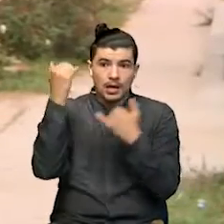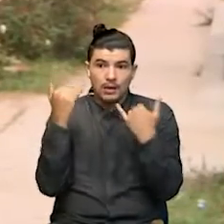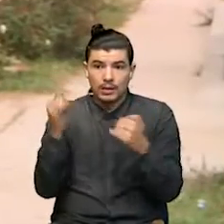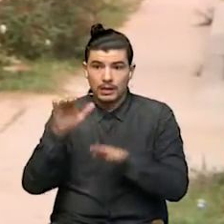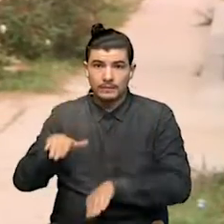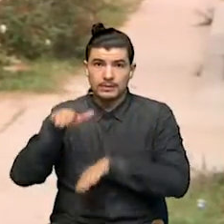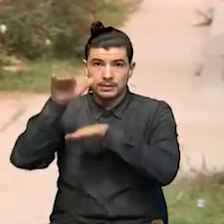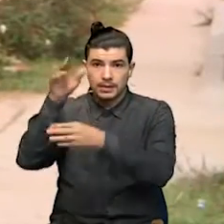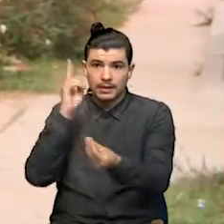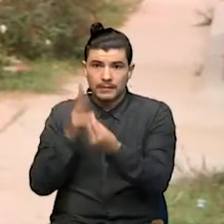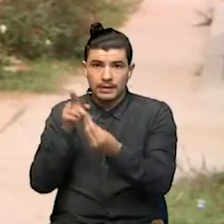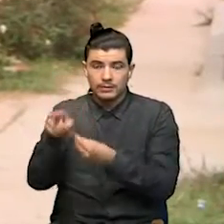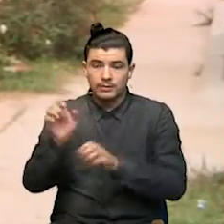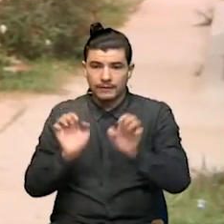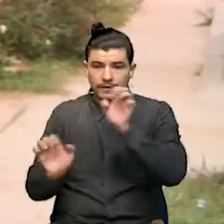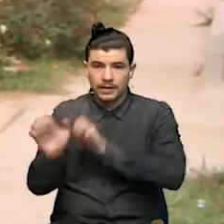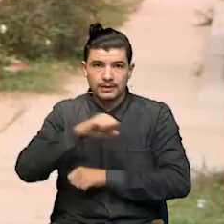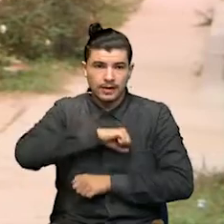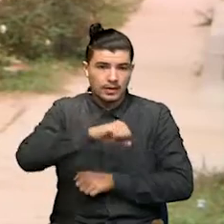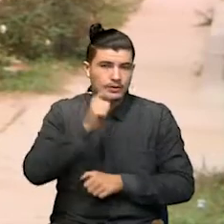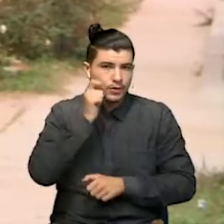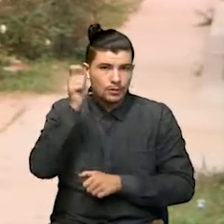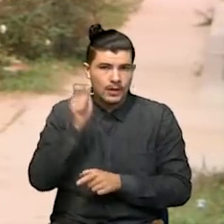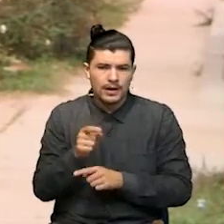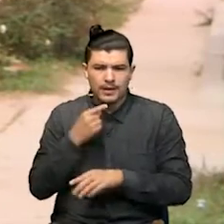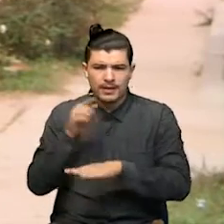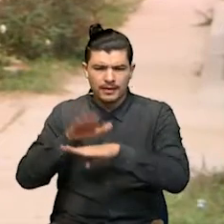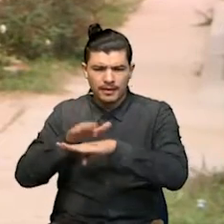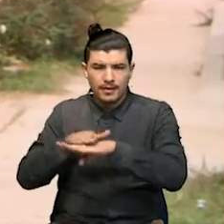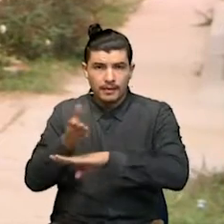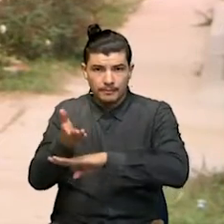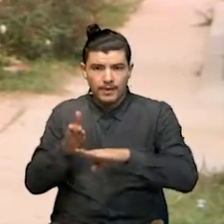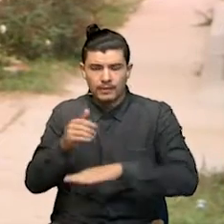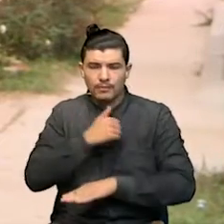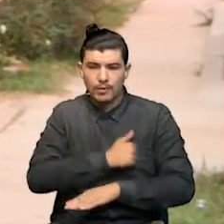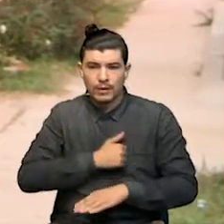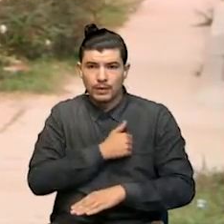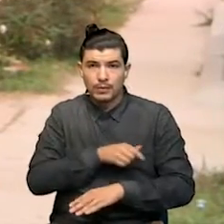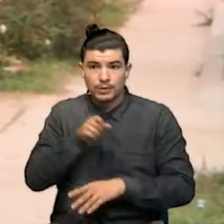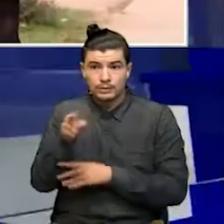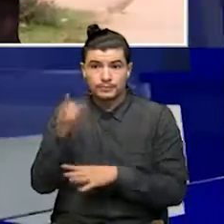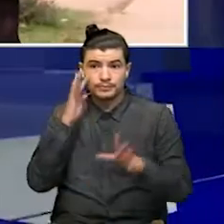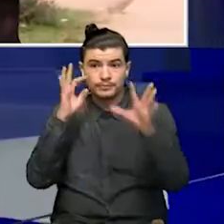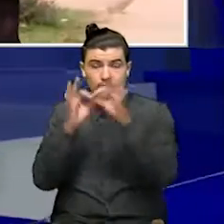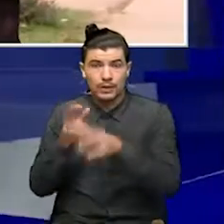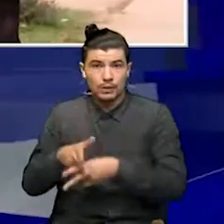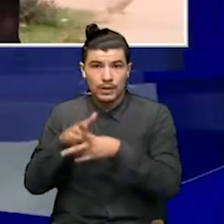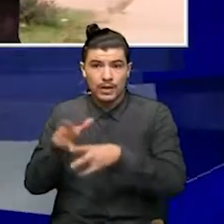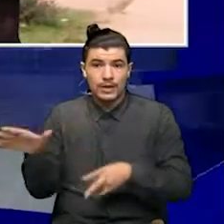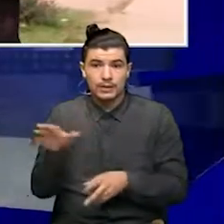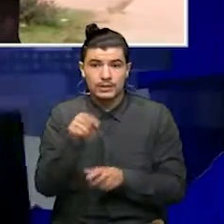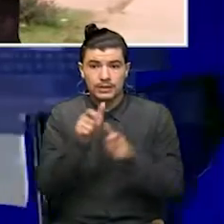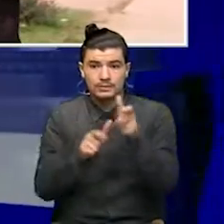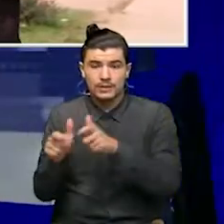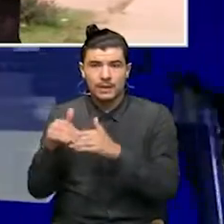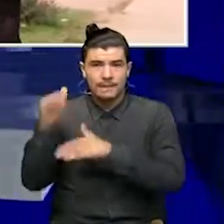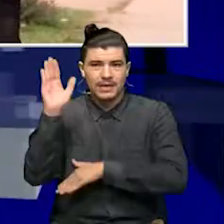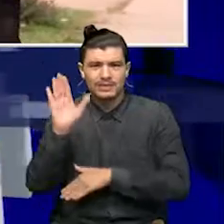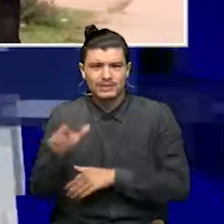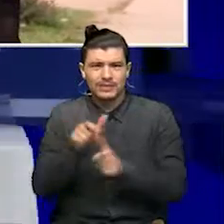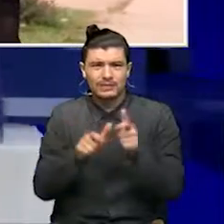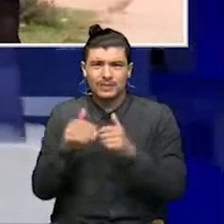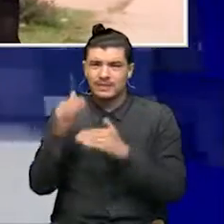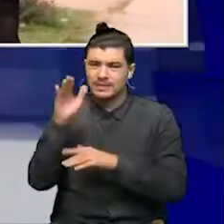víctimas y defensores de derechos humanos solicitaron que en este tipo de procedimientos se prime sobre la seguridad de las personas, particularmente de la población